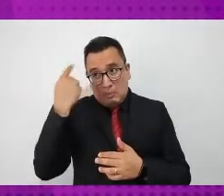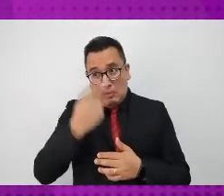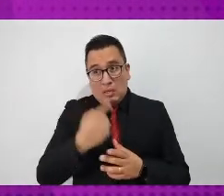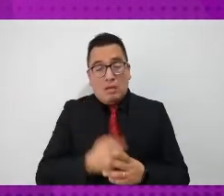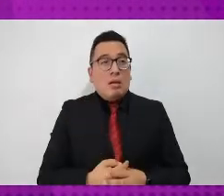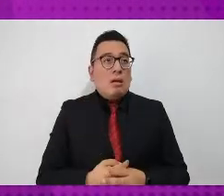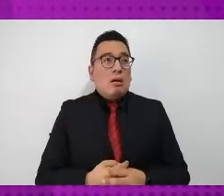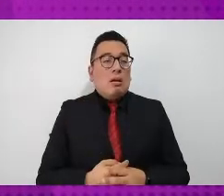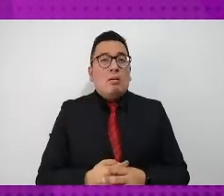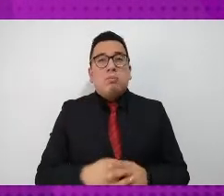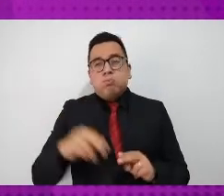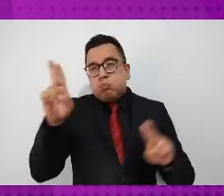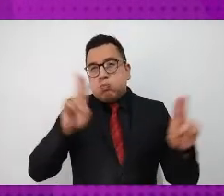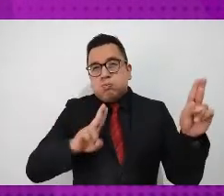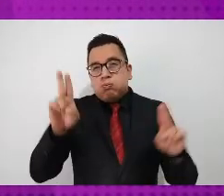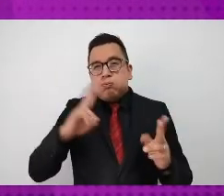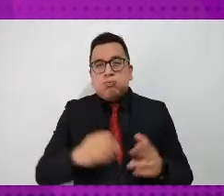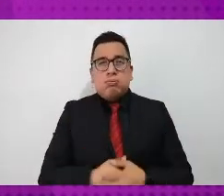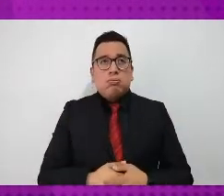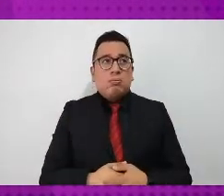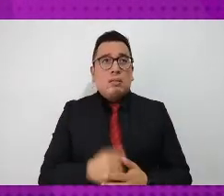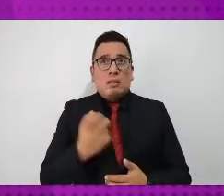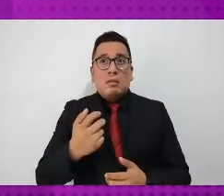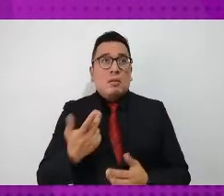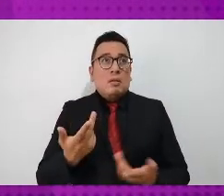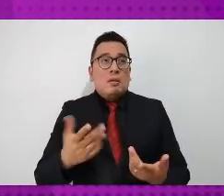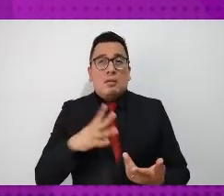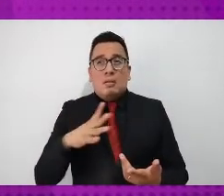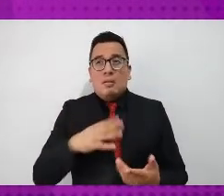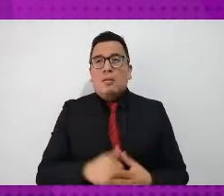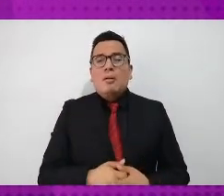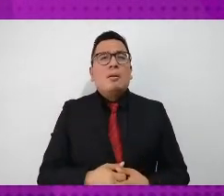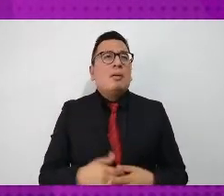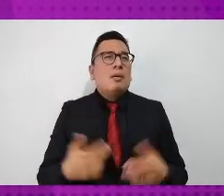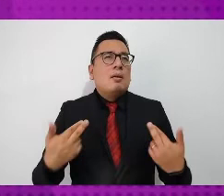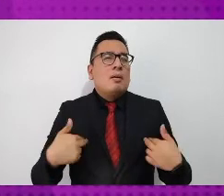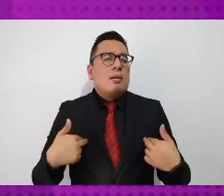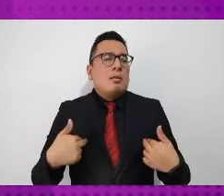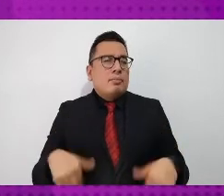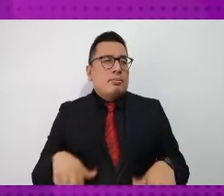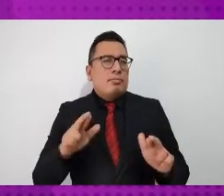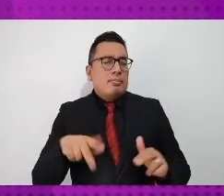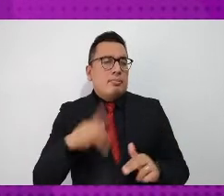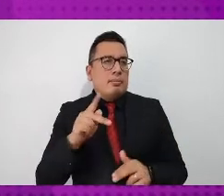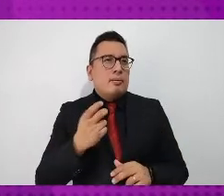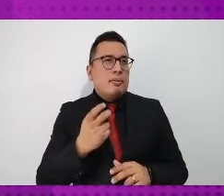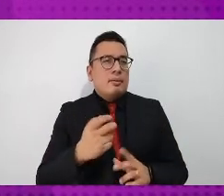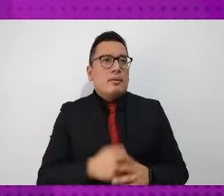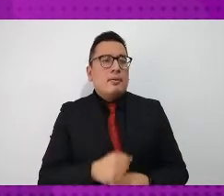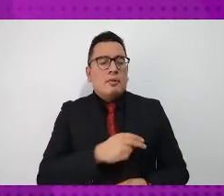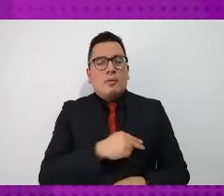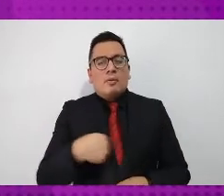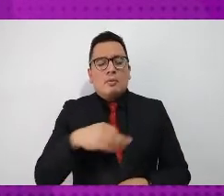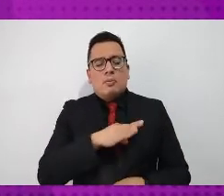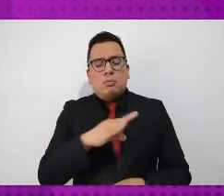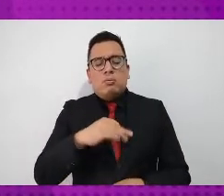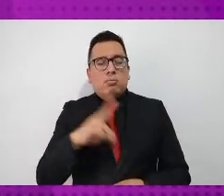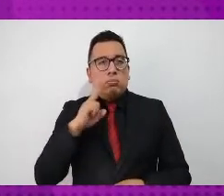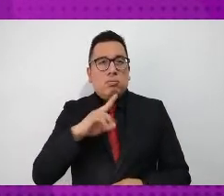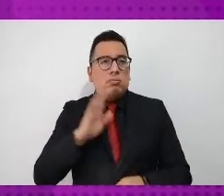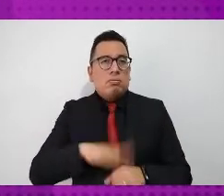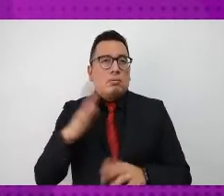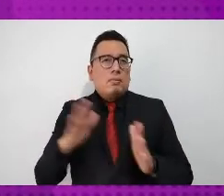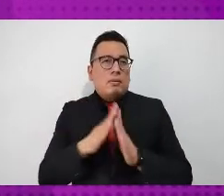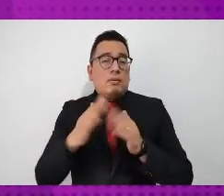fortalecer la democracia representativa pero que nos dé pie a fortalecer y avanzar hacia una democracia